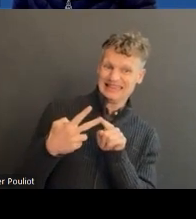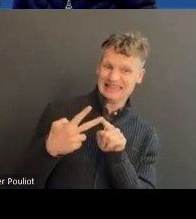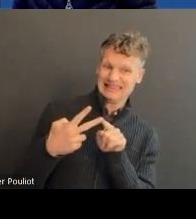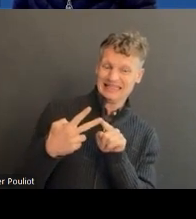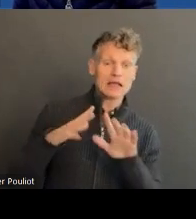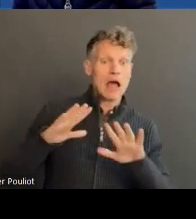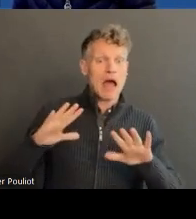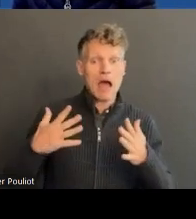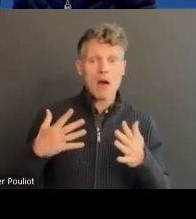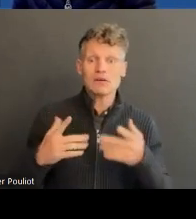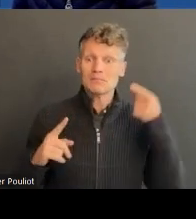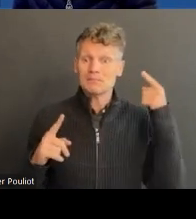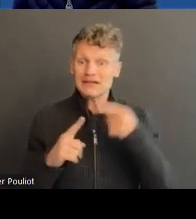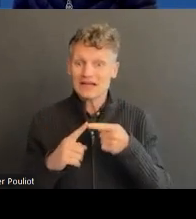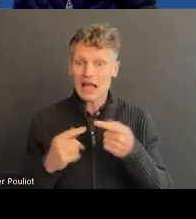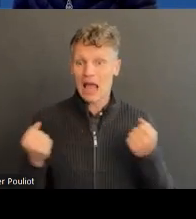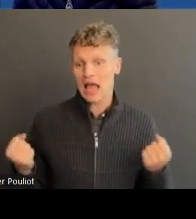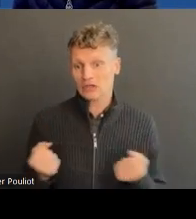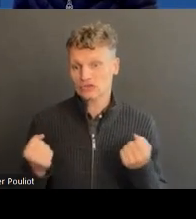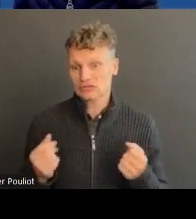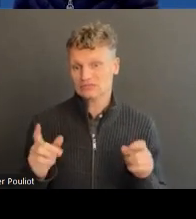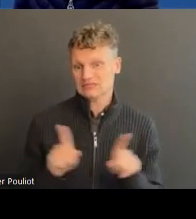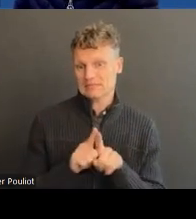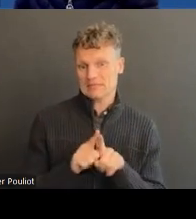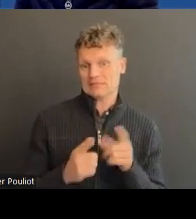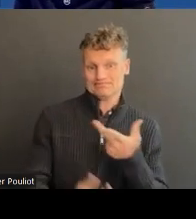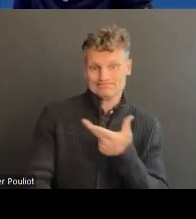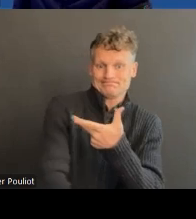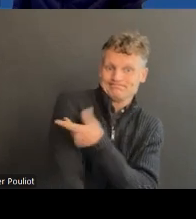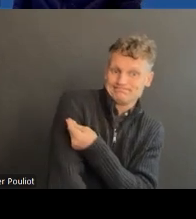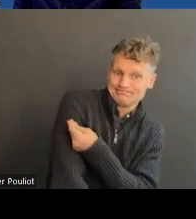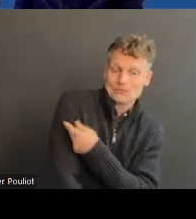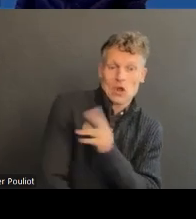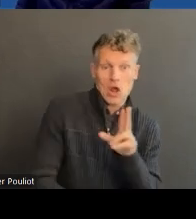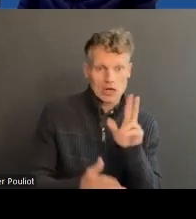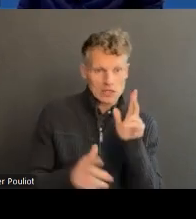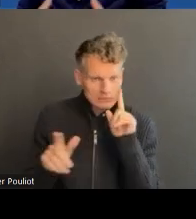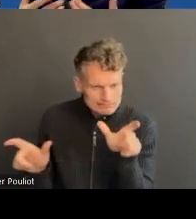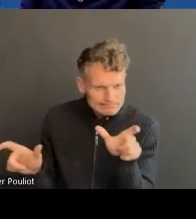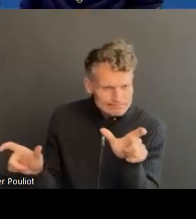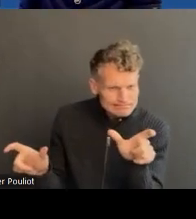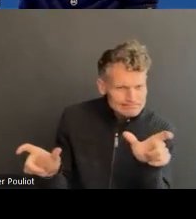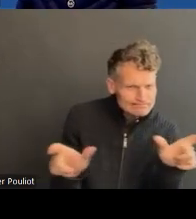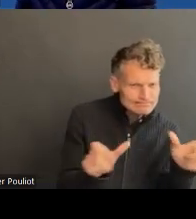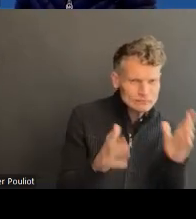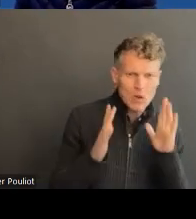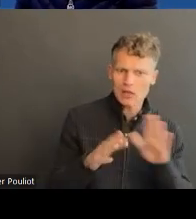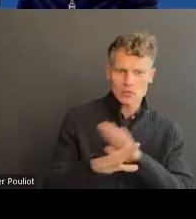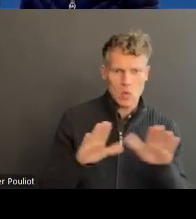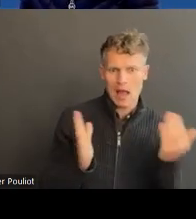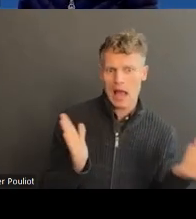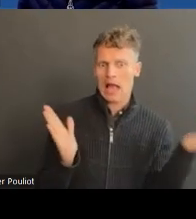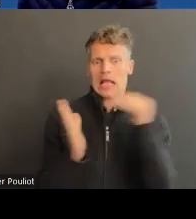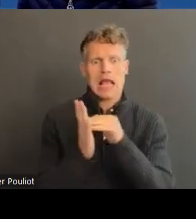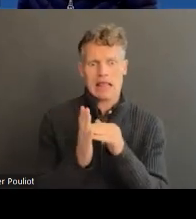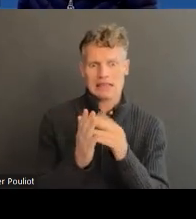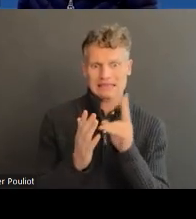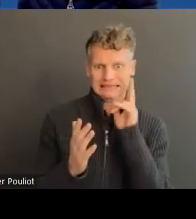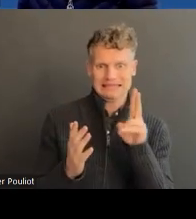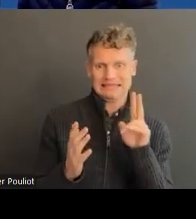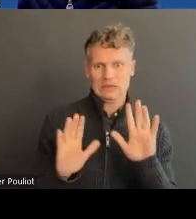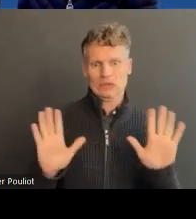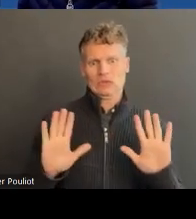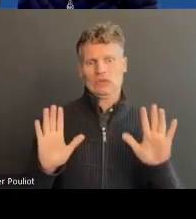de acciones muy particulares, que es la vacunación y el fortalecimiento para evitar el